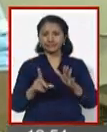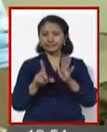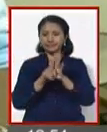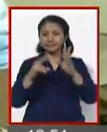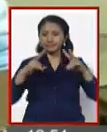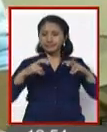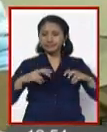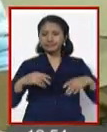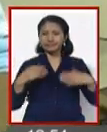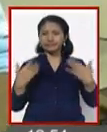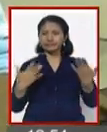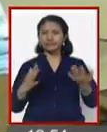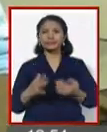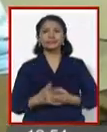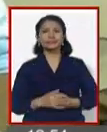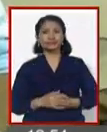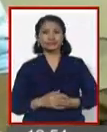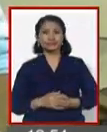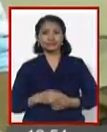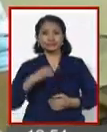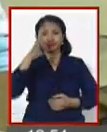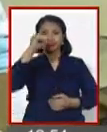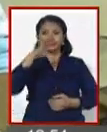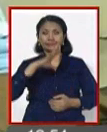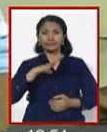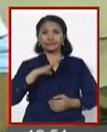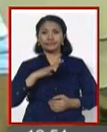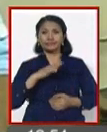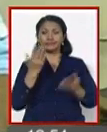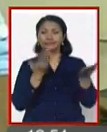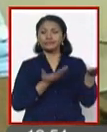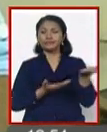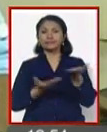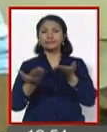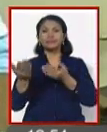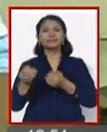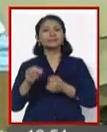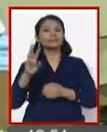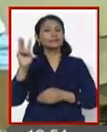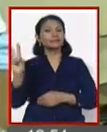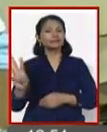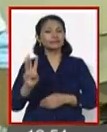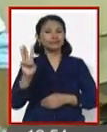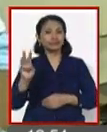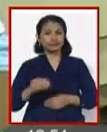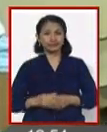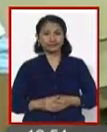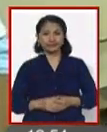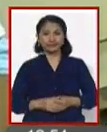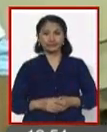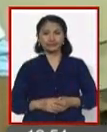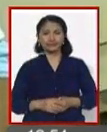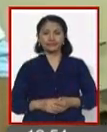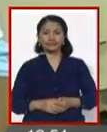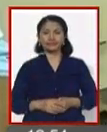ley al cadáver de sexo masculino que fue trasladado desde la localidad de Guarnes, ¿no?